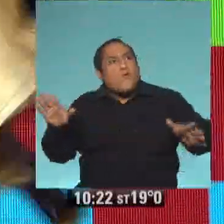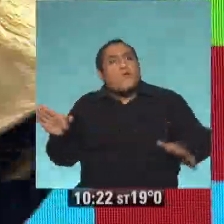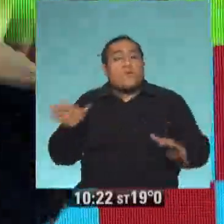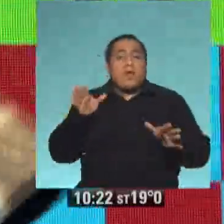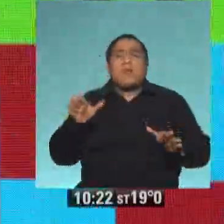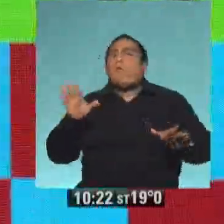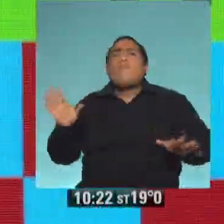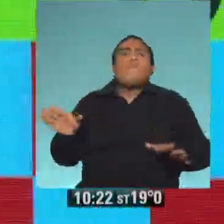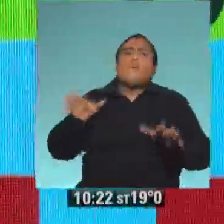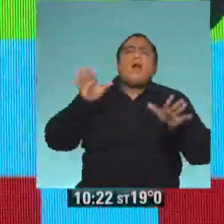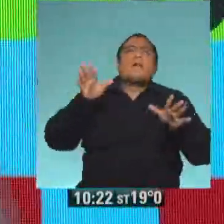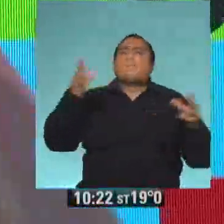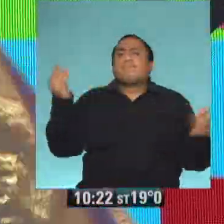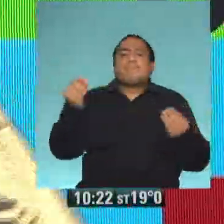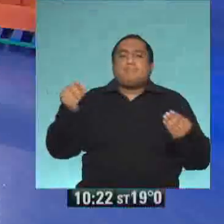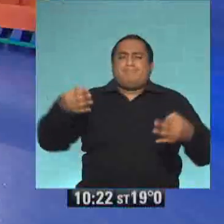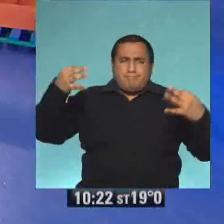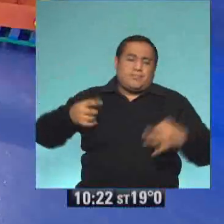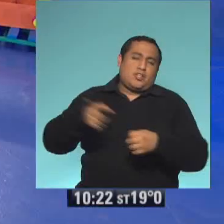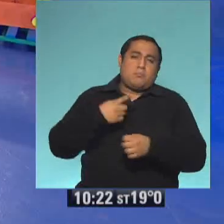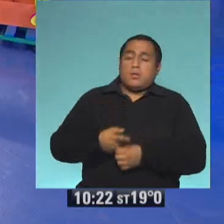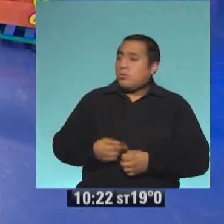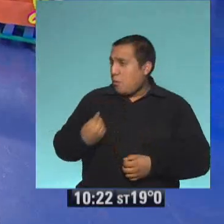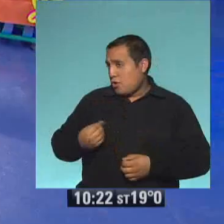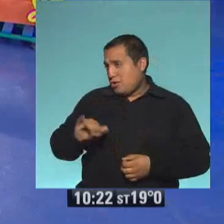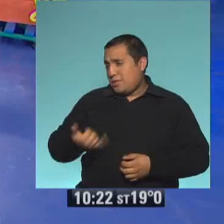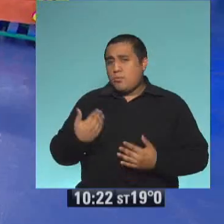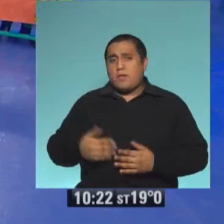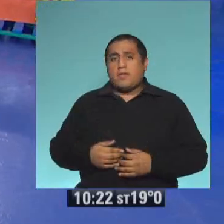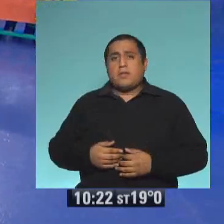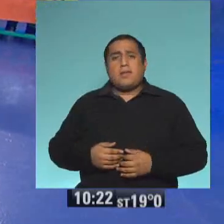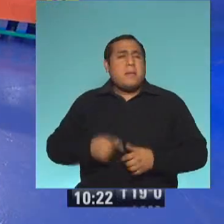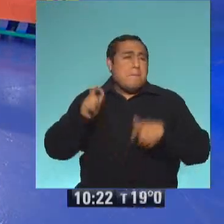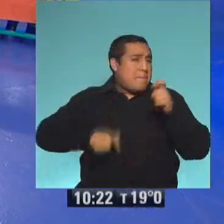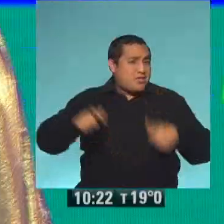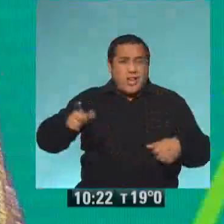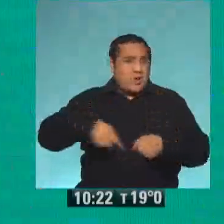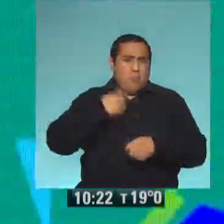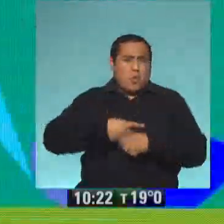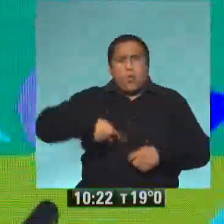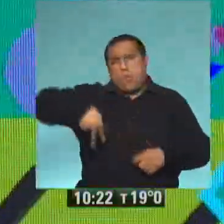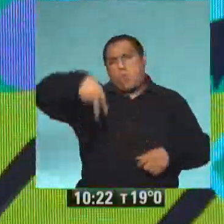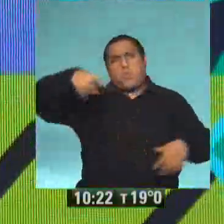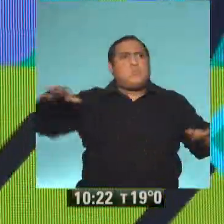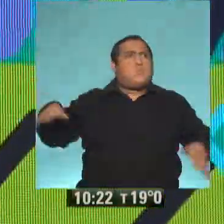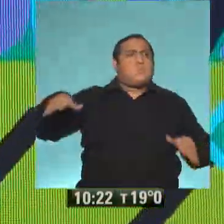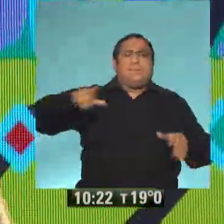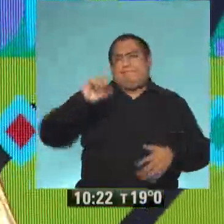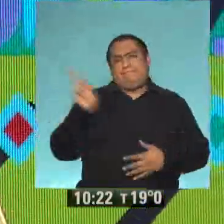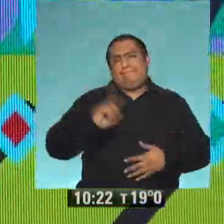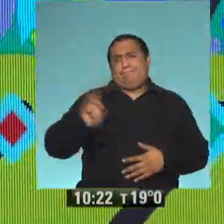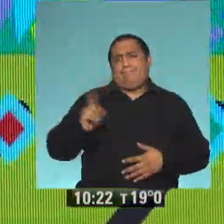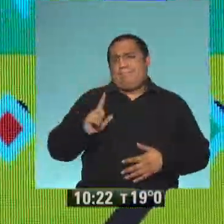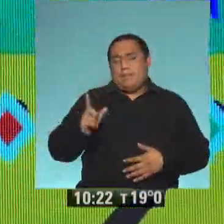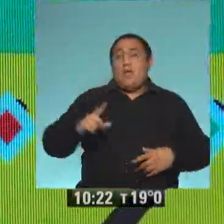Porque volar no se puede. ¿Cómo que no? ¿Cómo que no? No se puede Mirá. Volar. Los seres humanos así, sin nada, no volamos. Se suben,